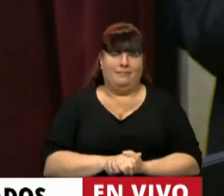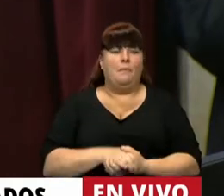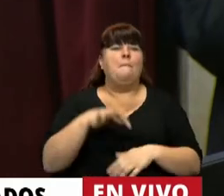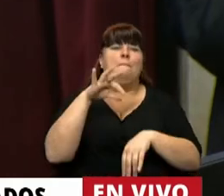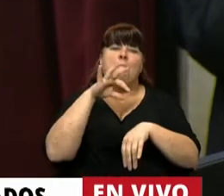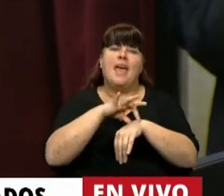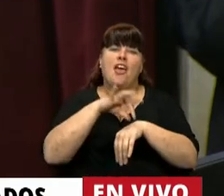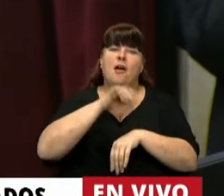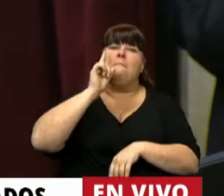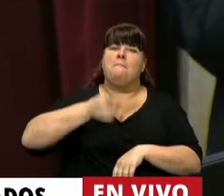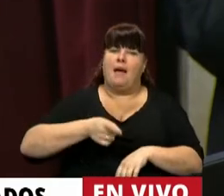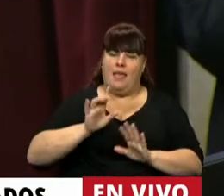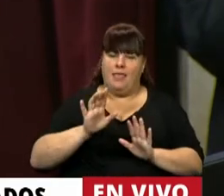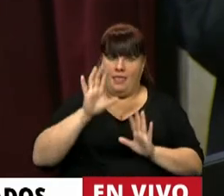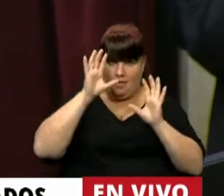médico.